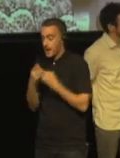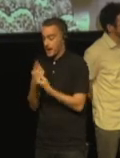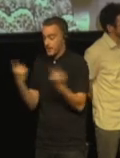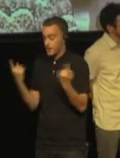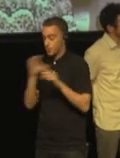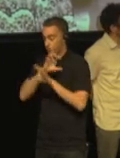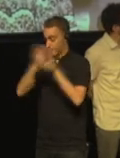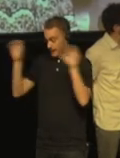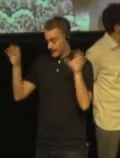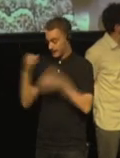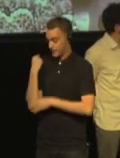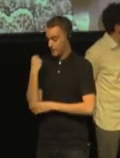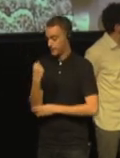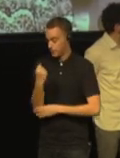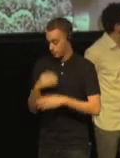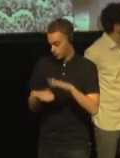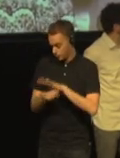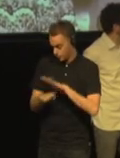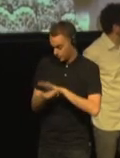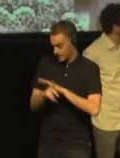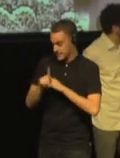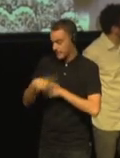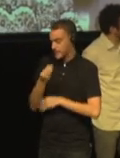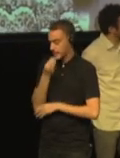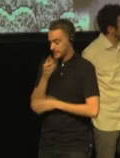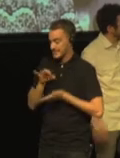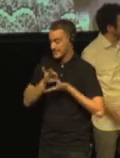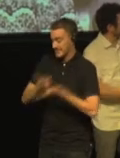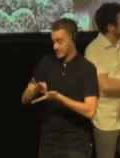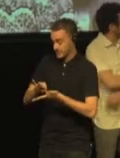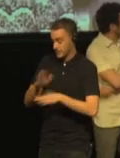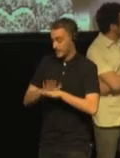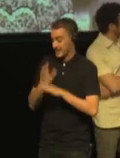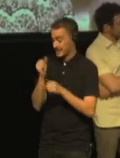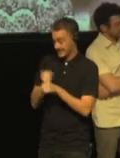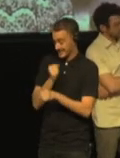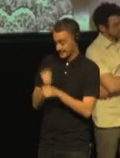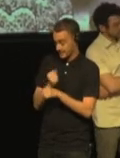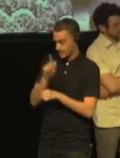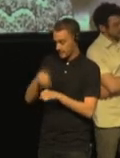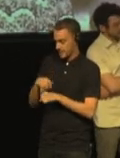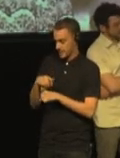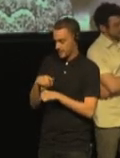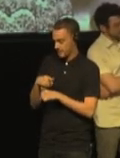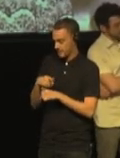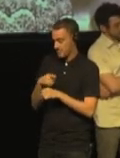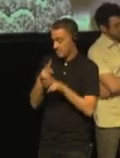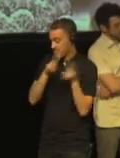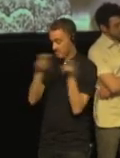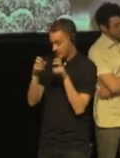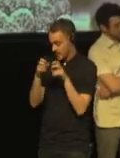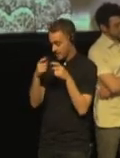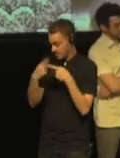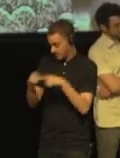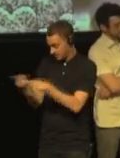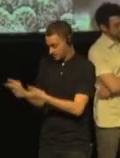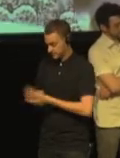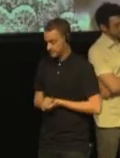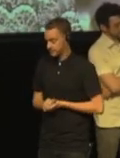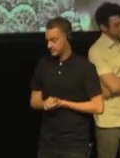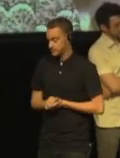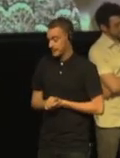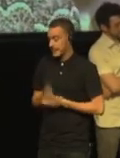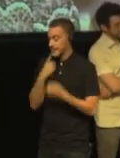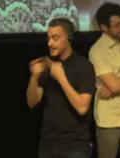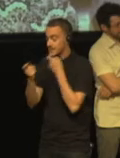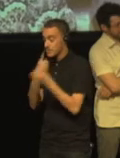apoyo continuado para los bienes y servicios, para el empleo y para todo. Y en las encuestas hemos visto que existen